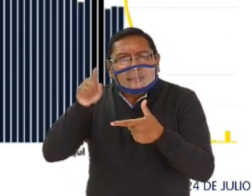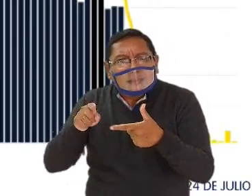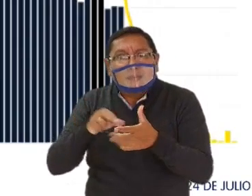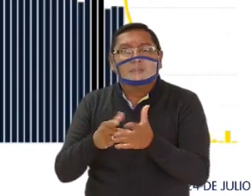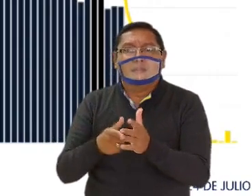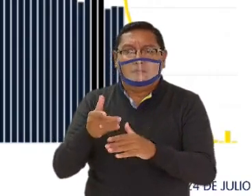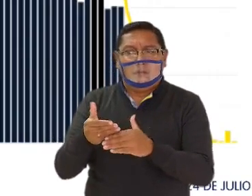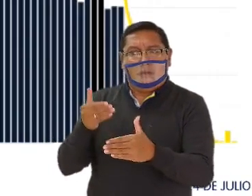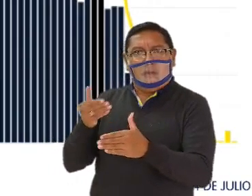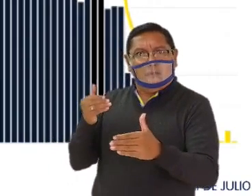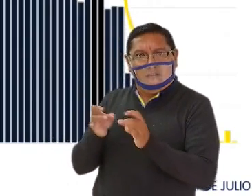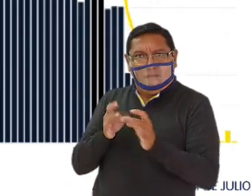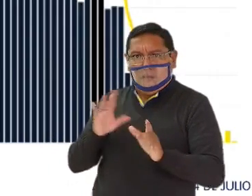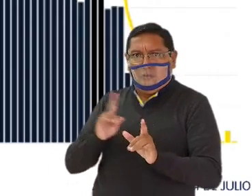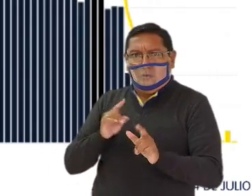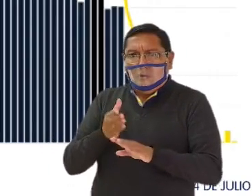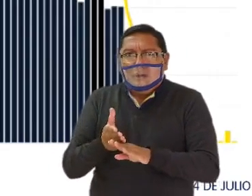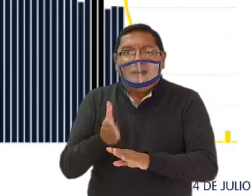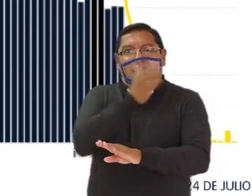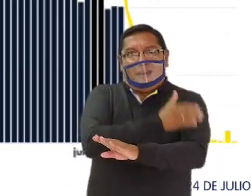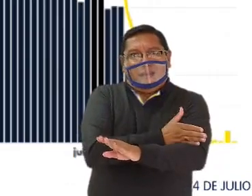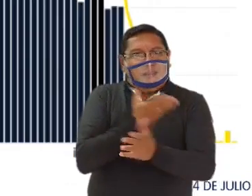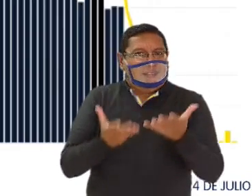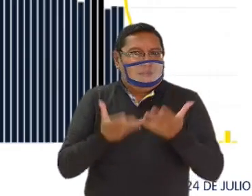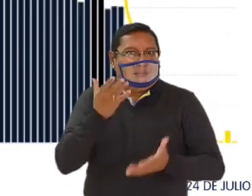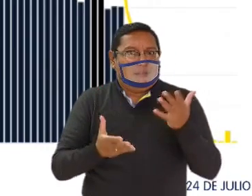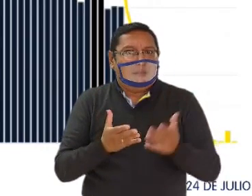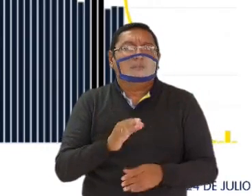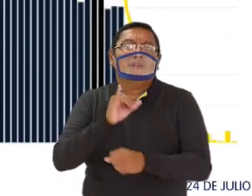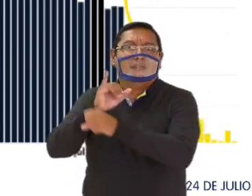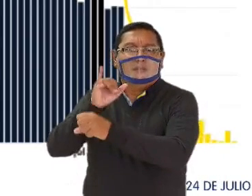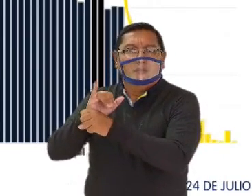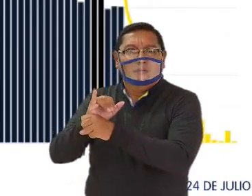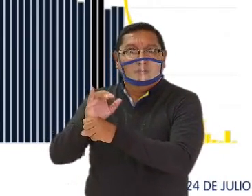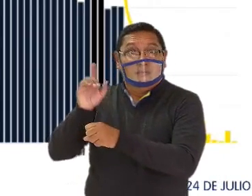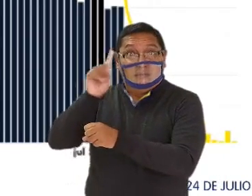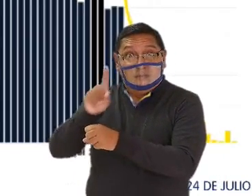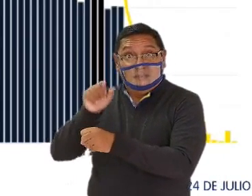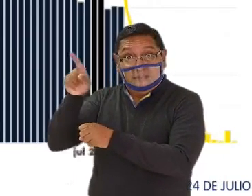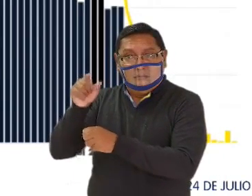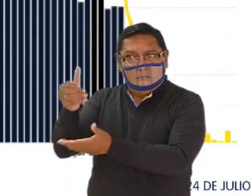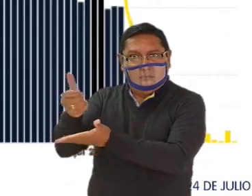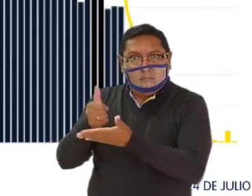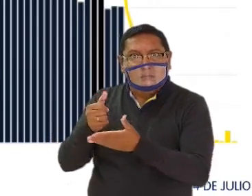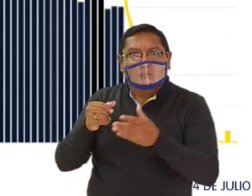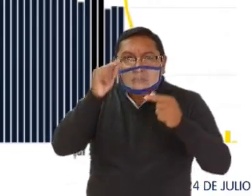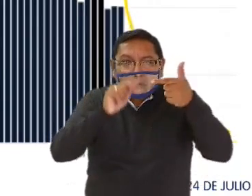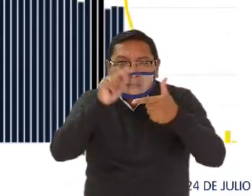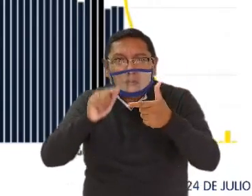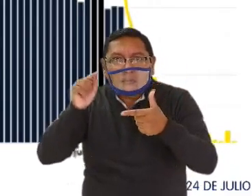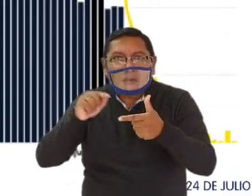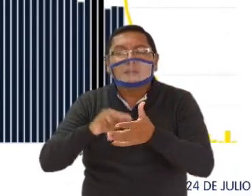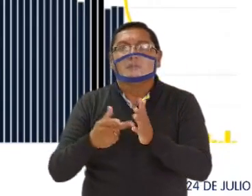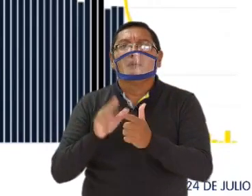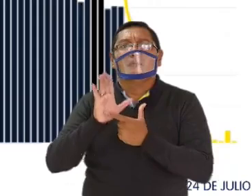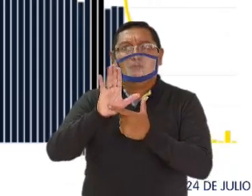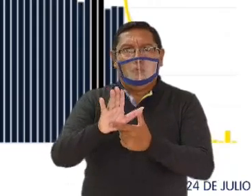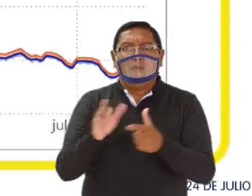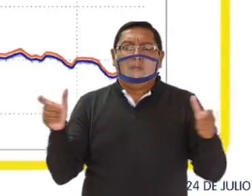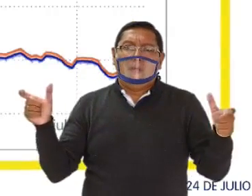sido debidamente pobladas por los reportes del INS. Esto también nos demuestra que los contagios vienen